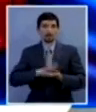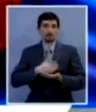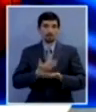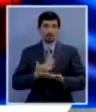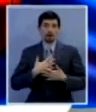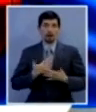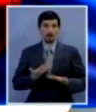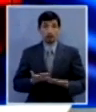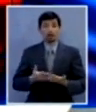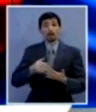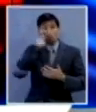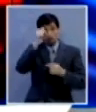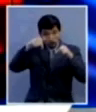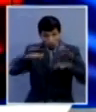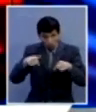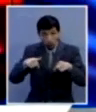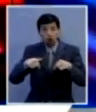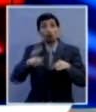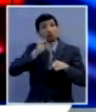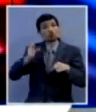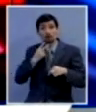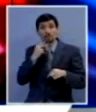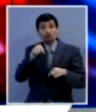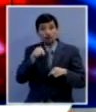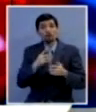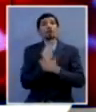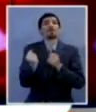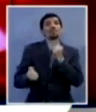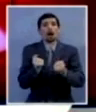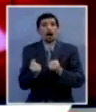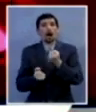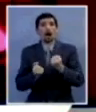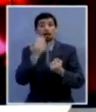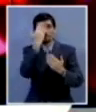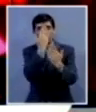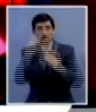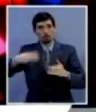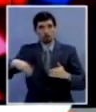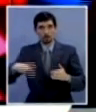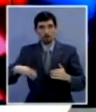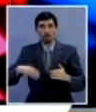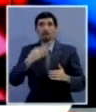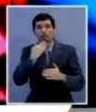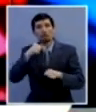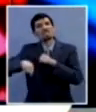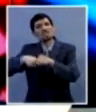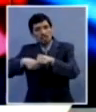Hoy domingo para practicar zumba y baile entretenido frente al municipio. A esa misma hora, otros se tomaban las calles con sus bicicletas.